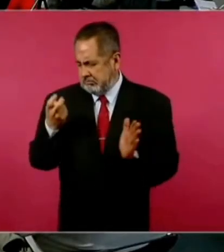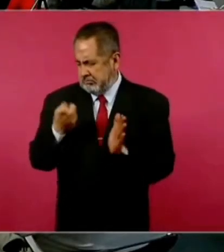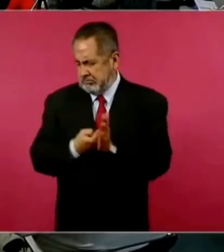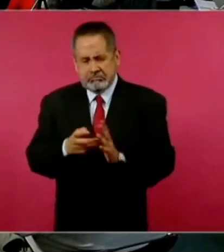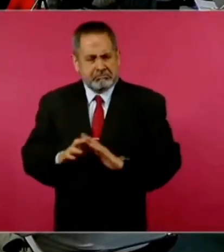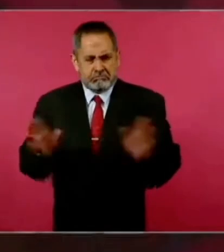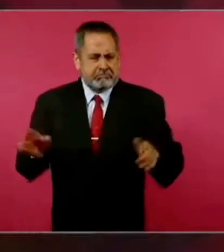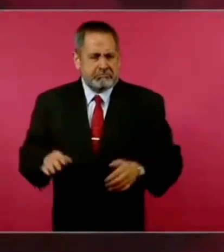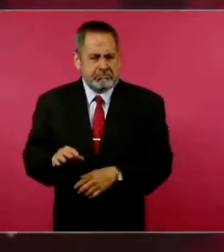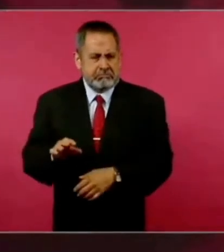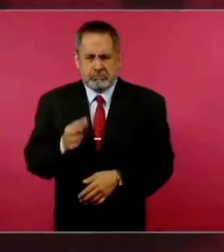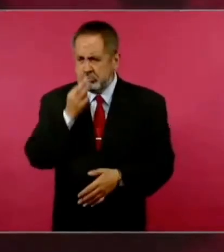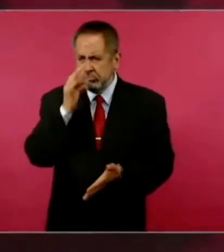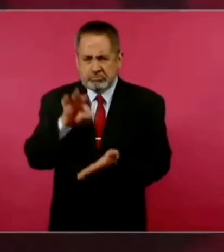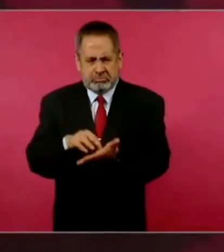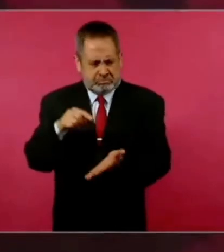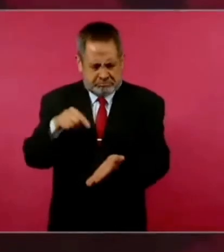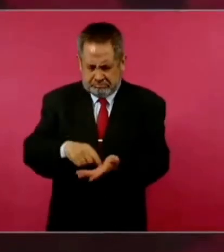Y ya,